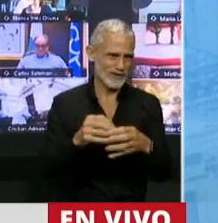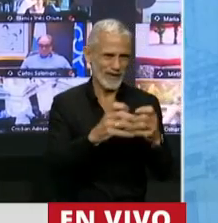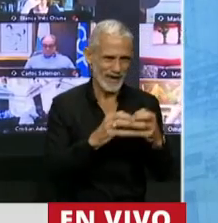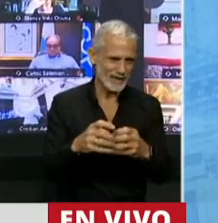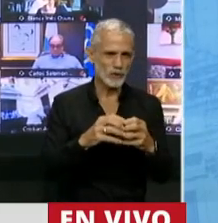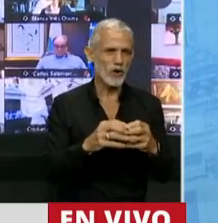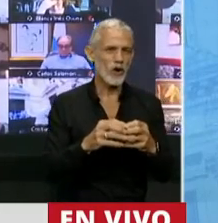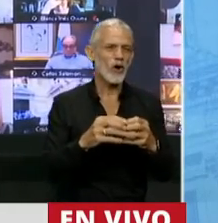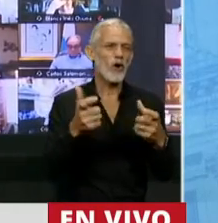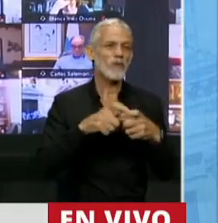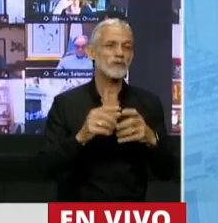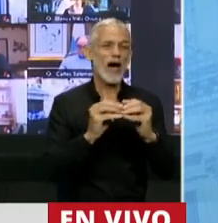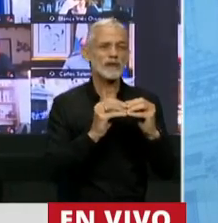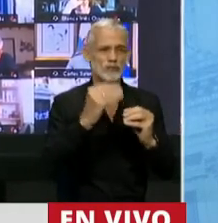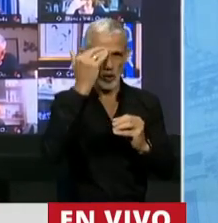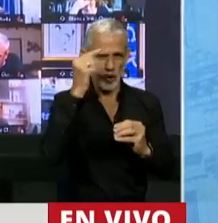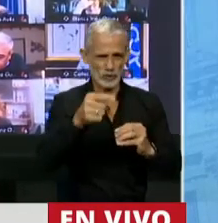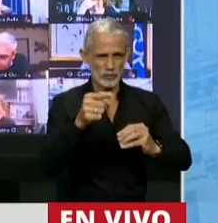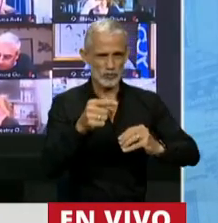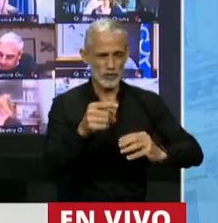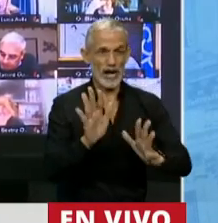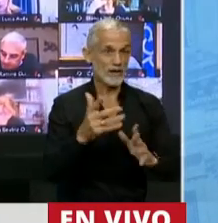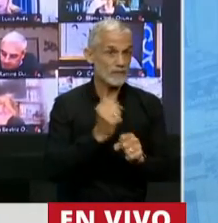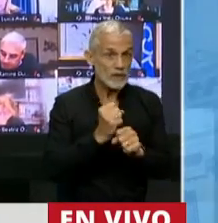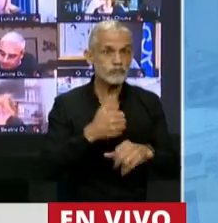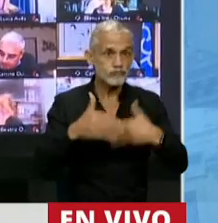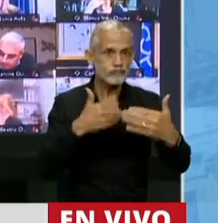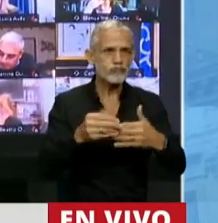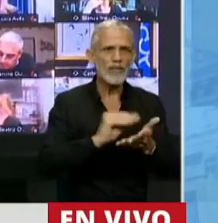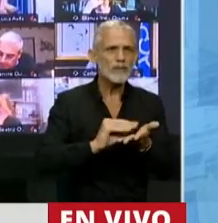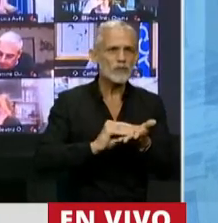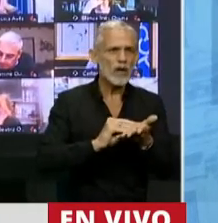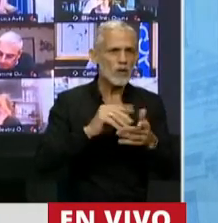de Asuntos Constitucionales, habiendo trabajado con diputados